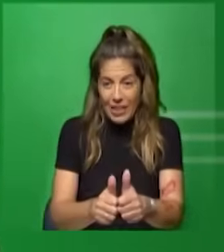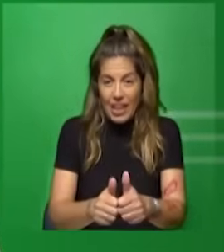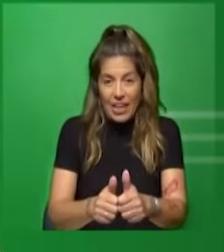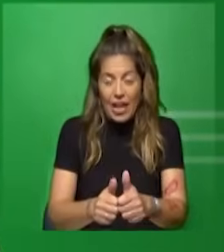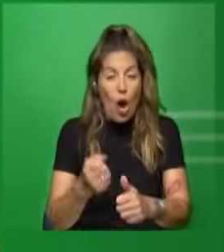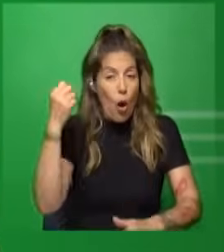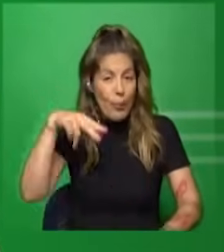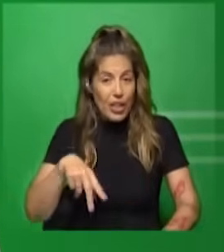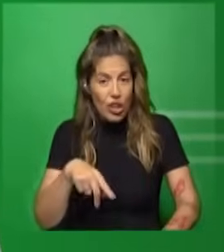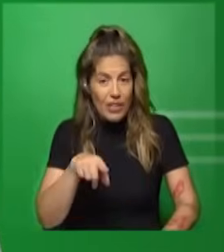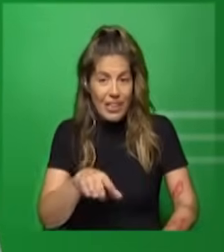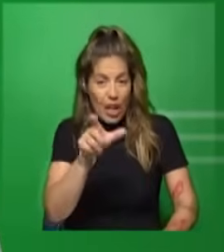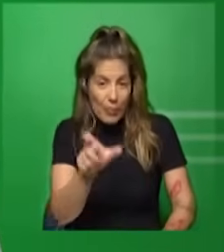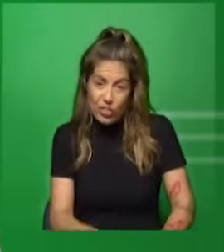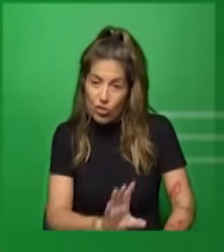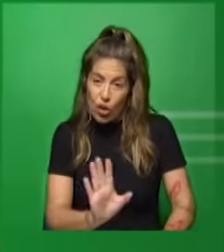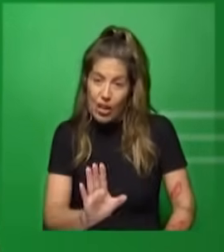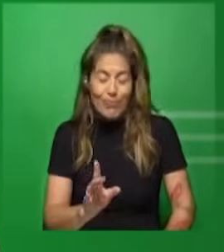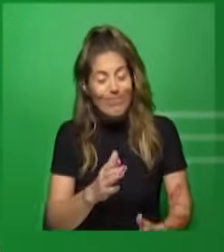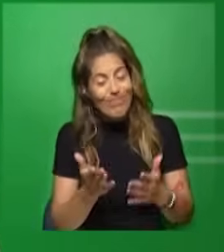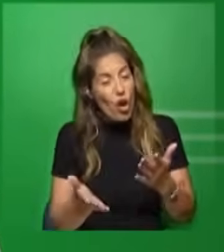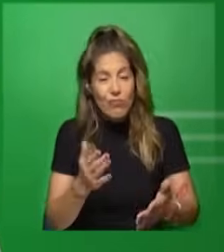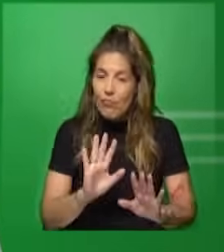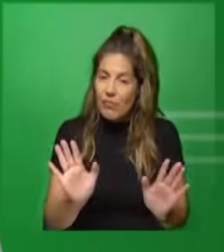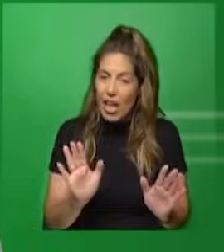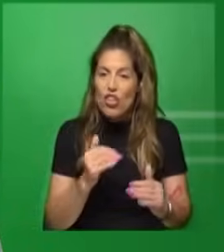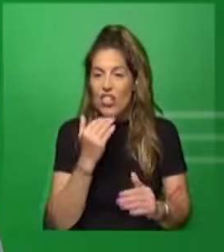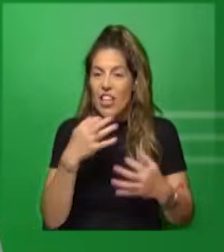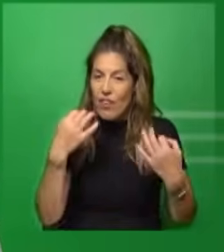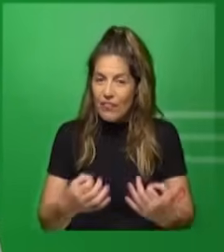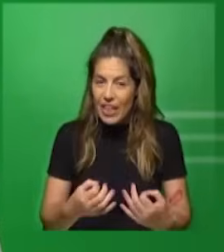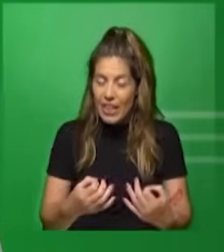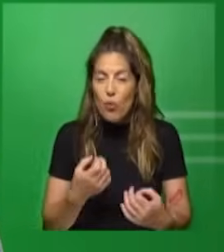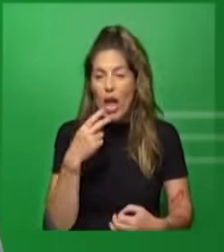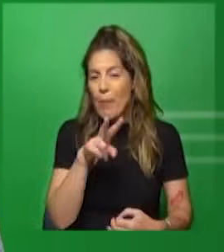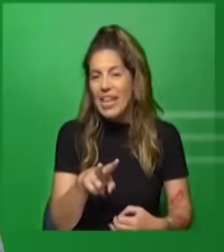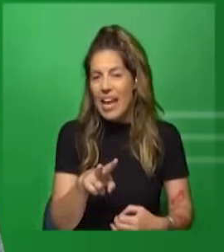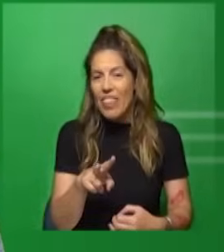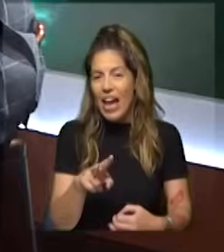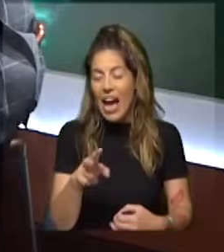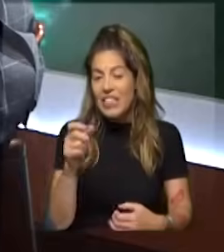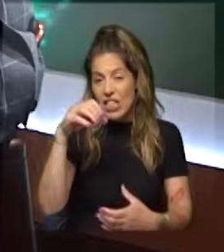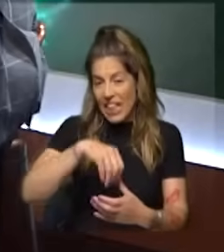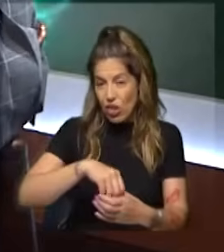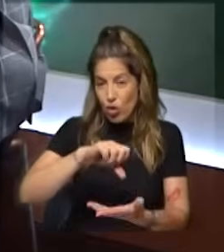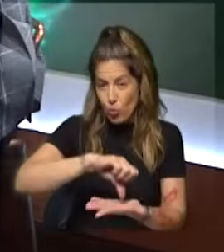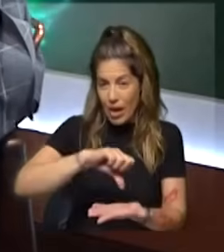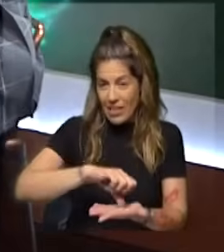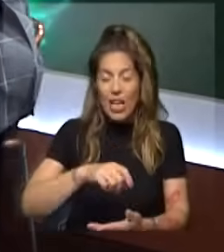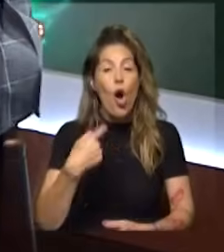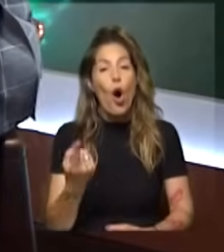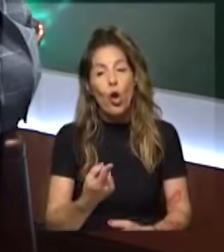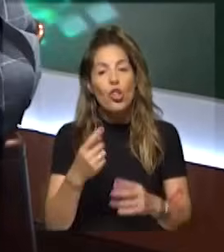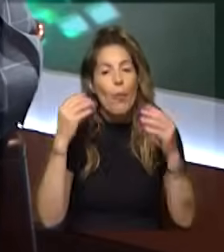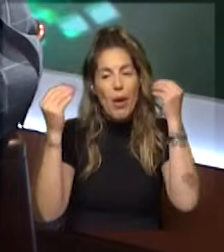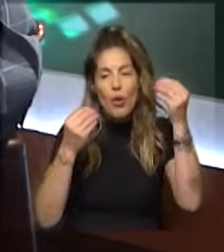determinadas posiciones. Este tipo de personajes son muy inestables y sobre todo con una mirada muy hacia la lógica de su país. Lo otro que me preocupa,